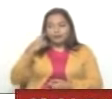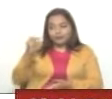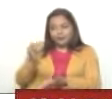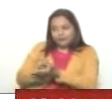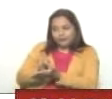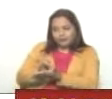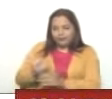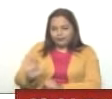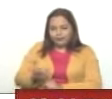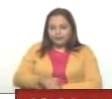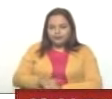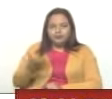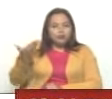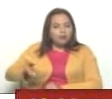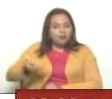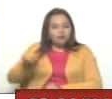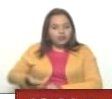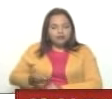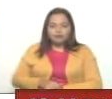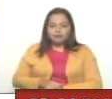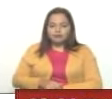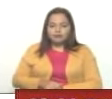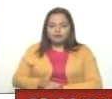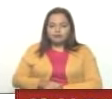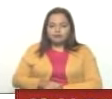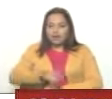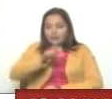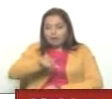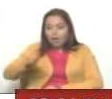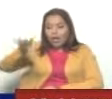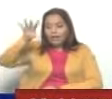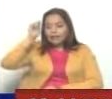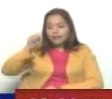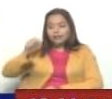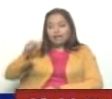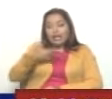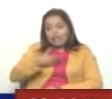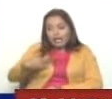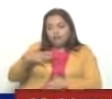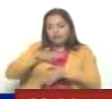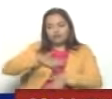es importante que nuestros clientes entiendan de que si quieres